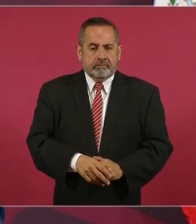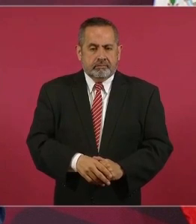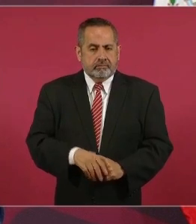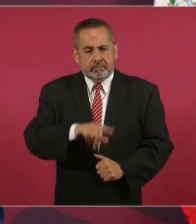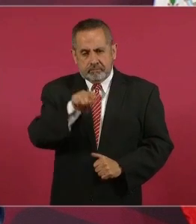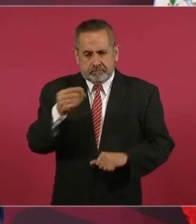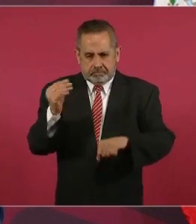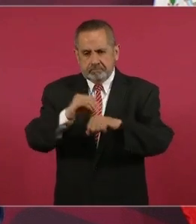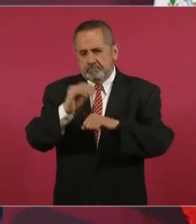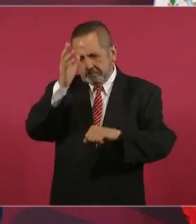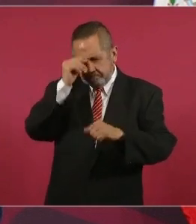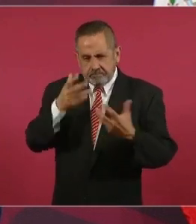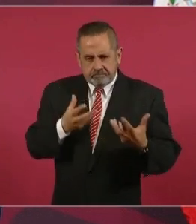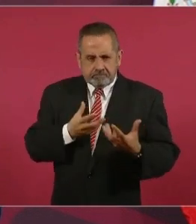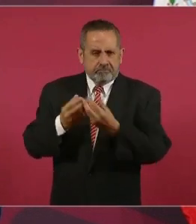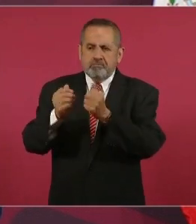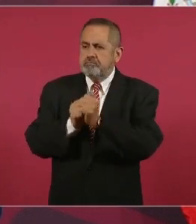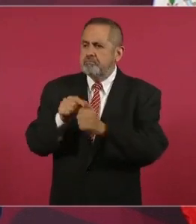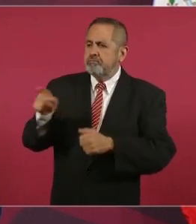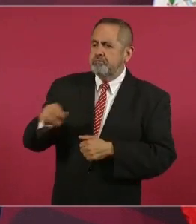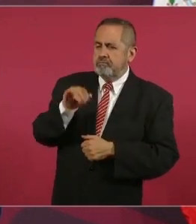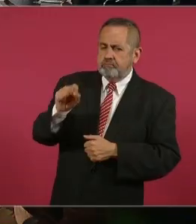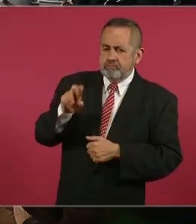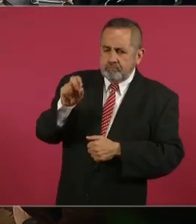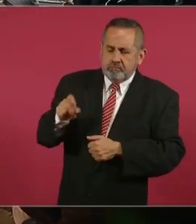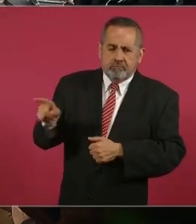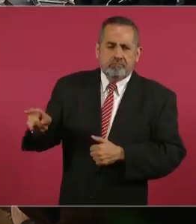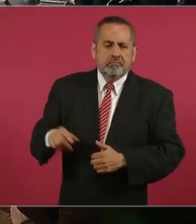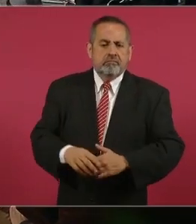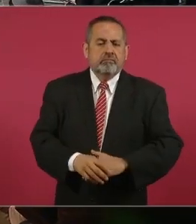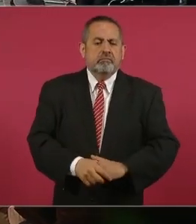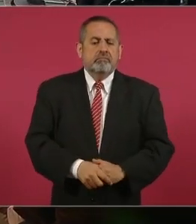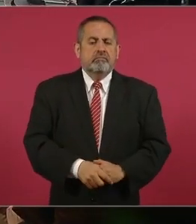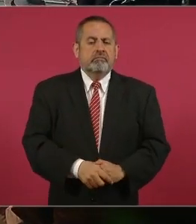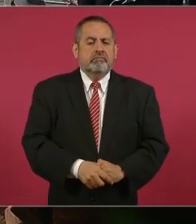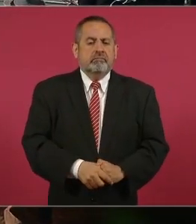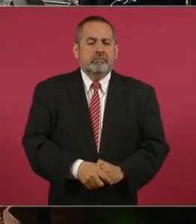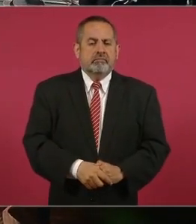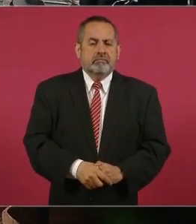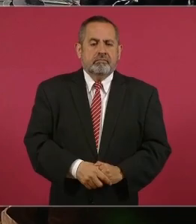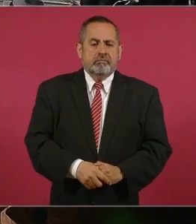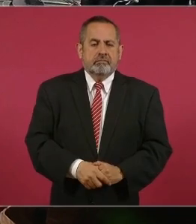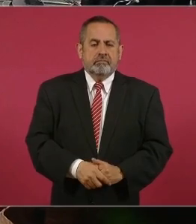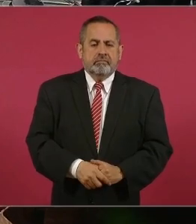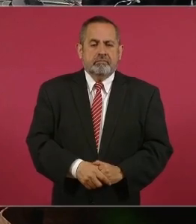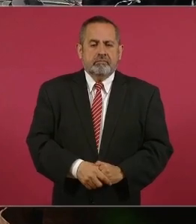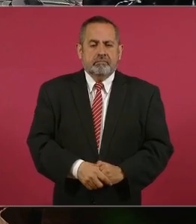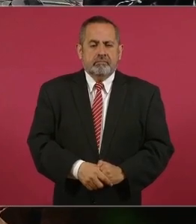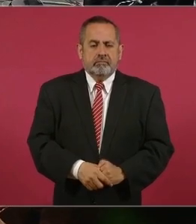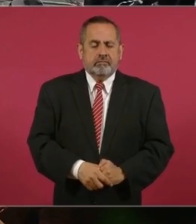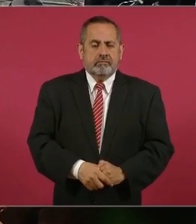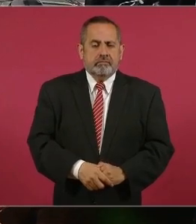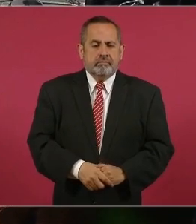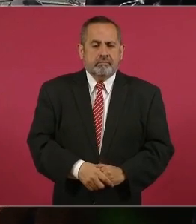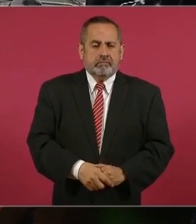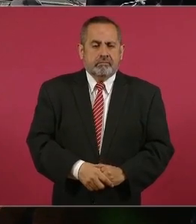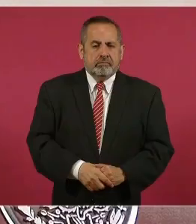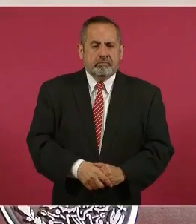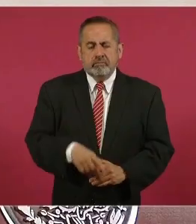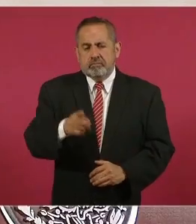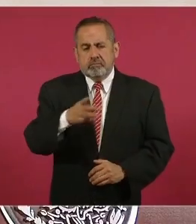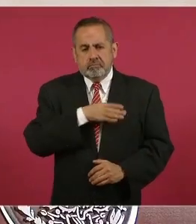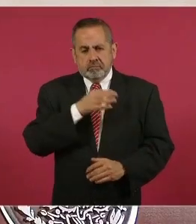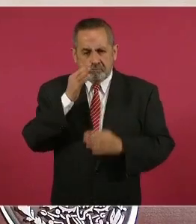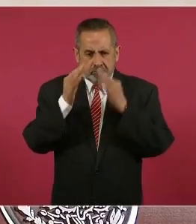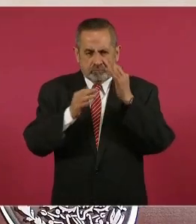nos ponemos de acuerdo aquí con Jesús. Sobre la liberación de la mexicana en Gaza. Es una muy buena